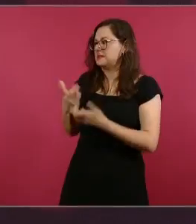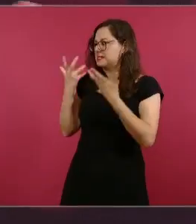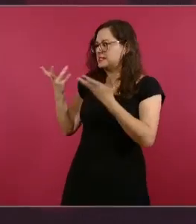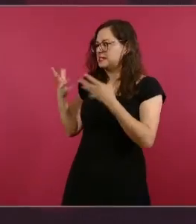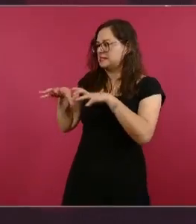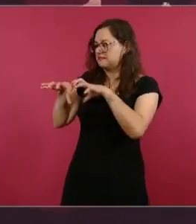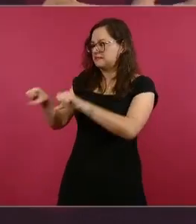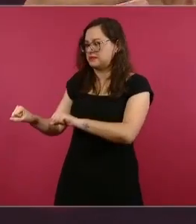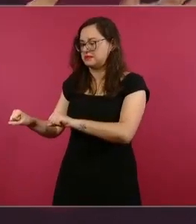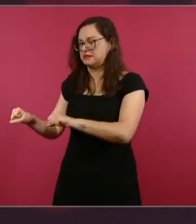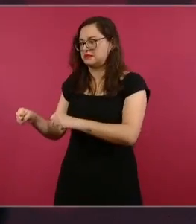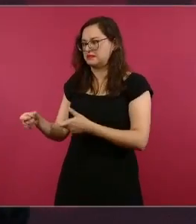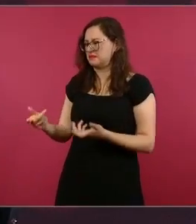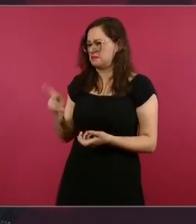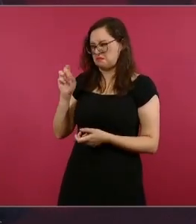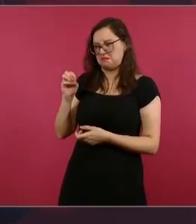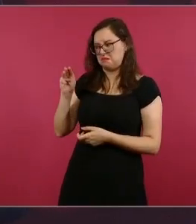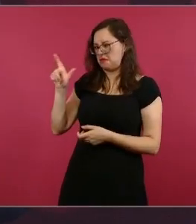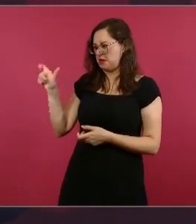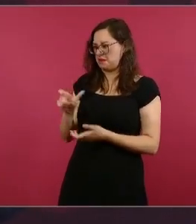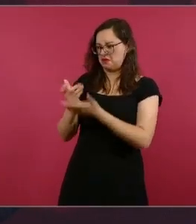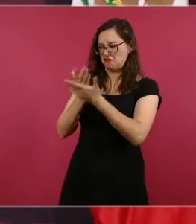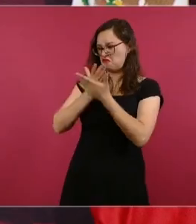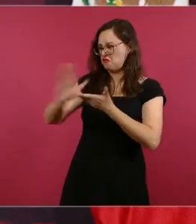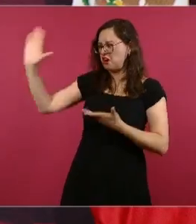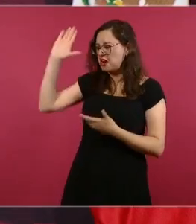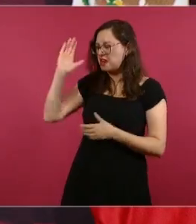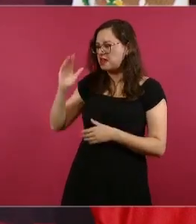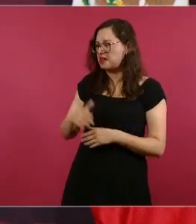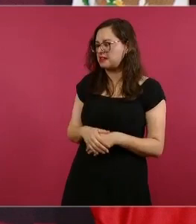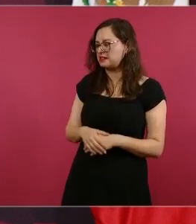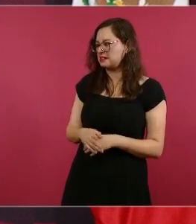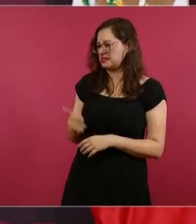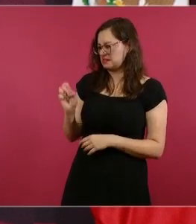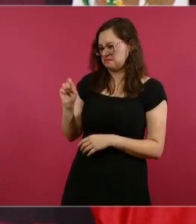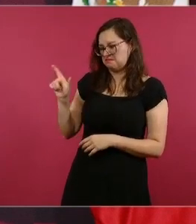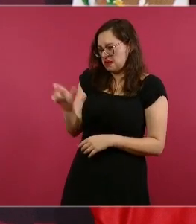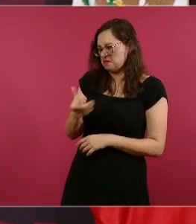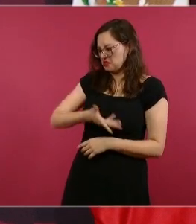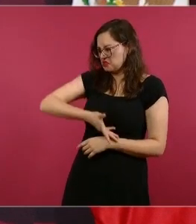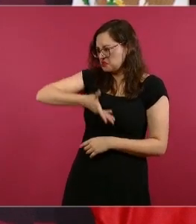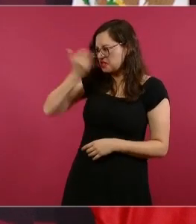Si Pemex no sabe administrar,